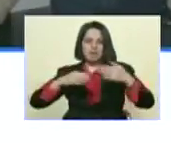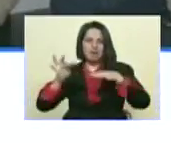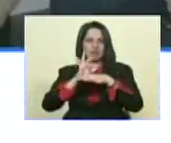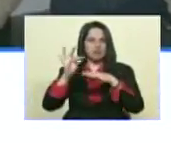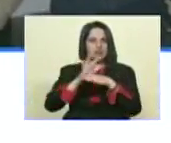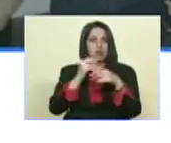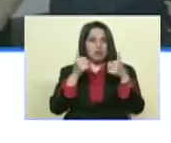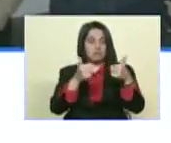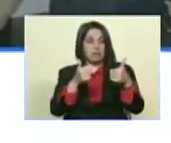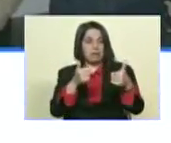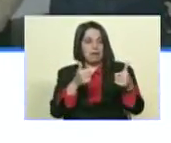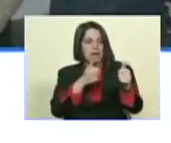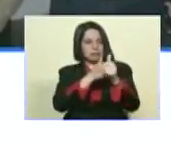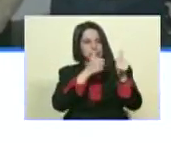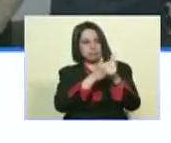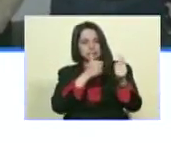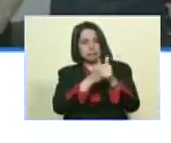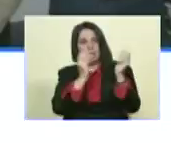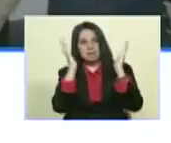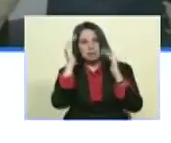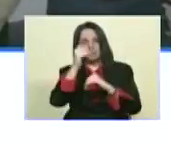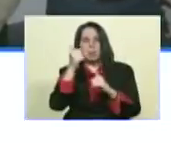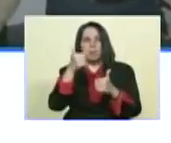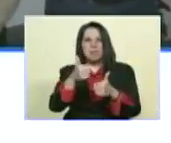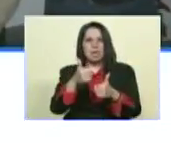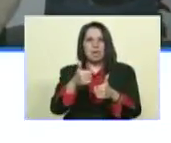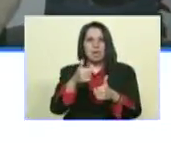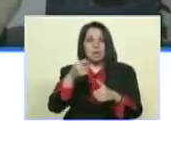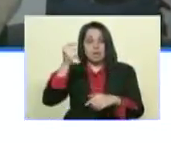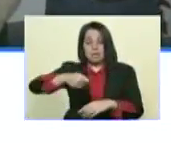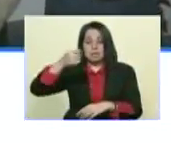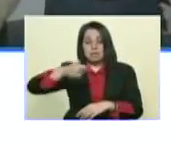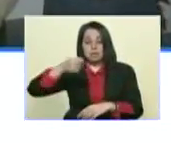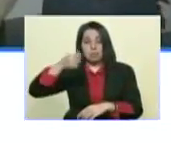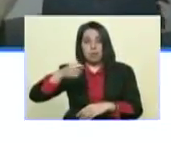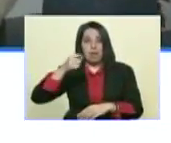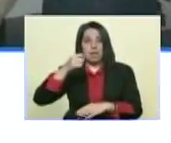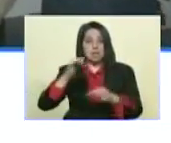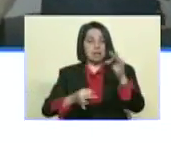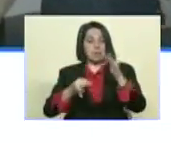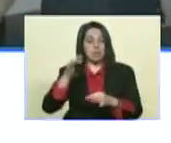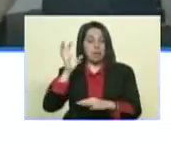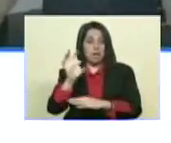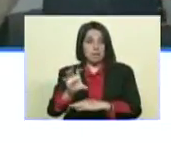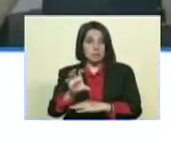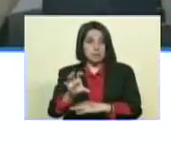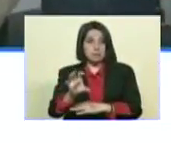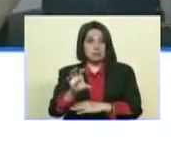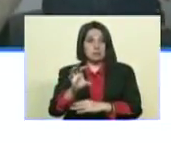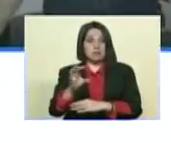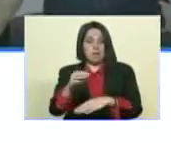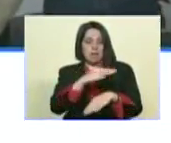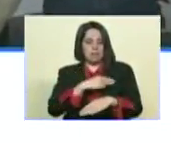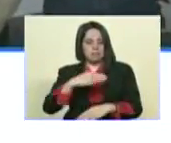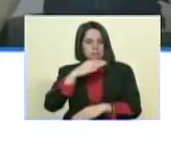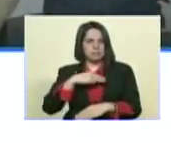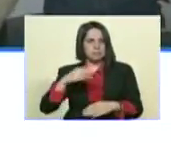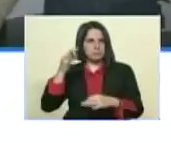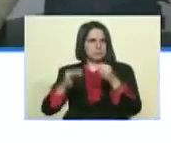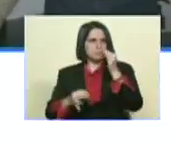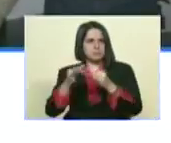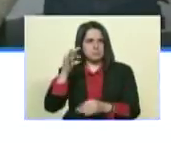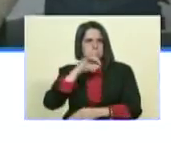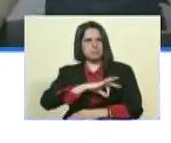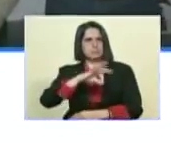tengan la asistencia del máximo tribunal del país y en el marco de la gran misión Justicia